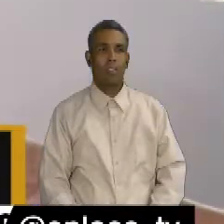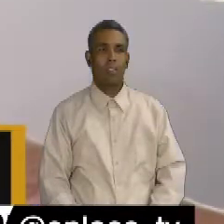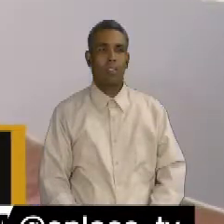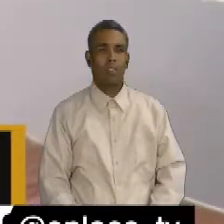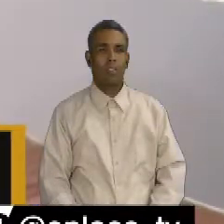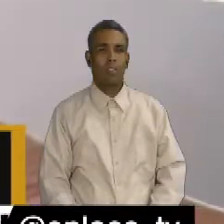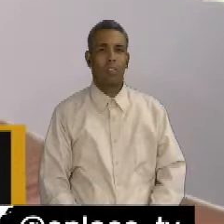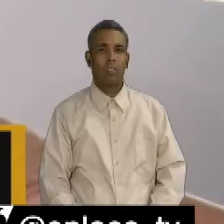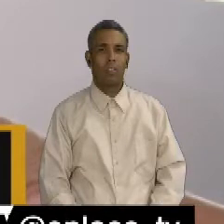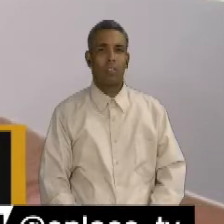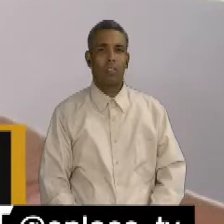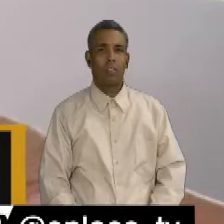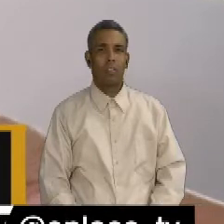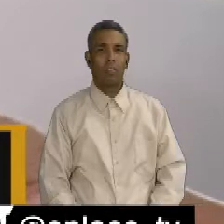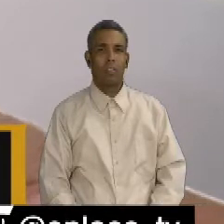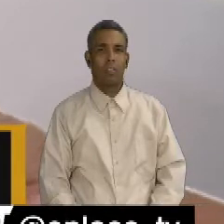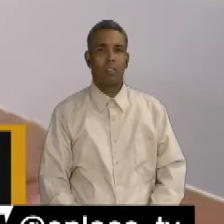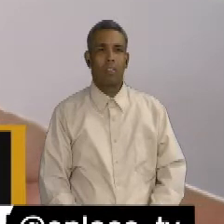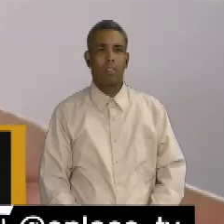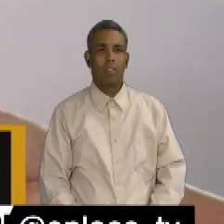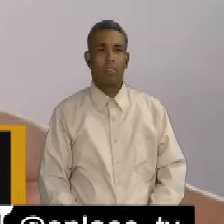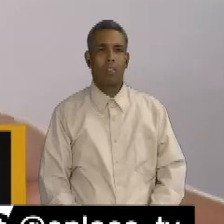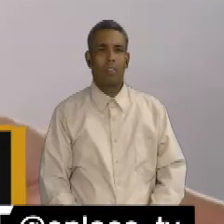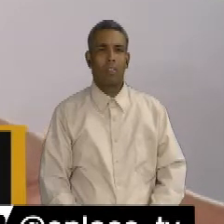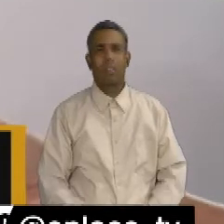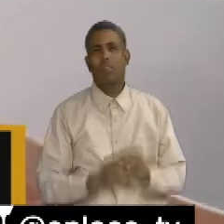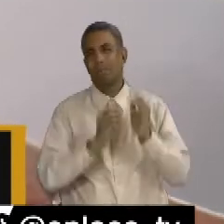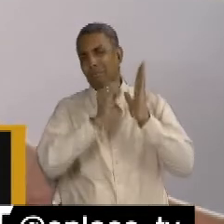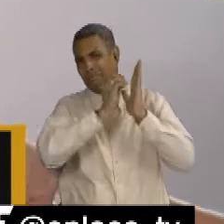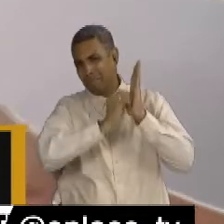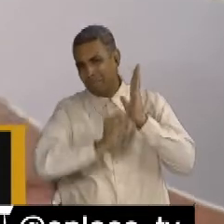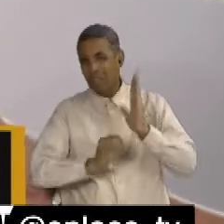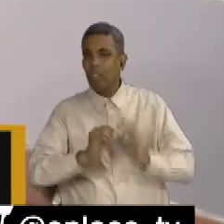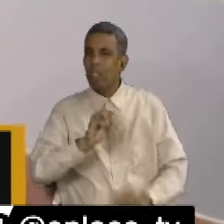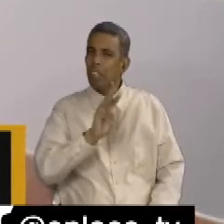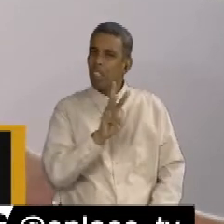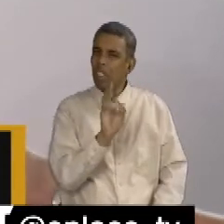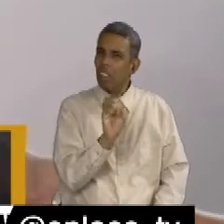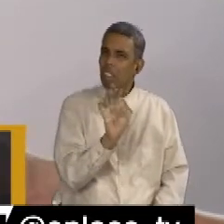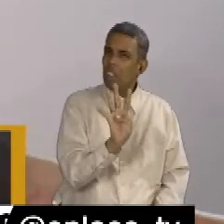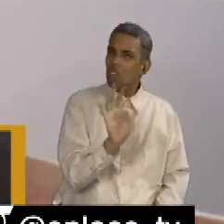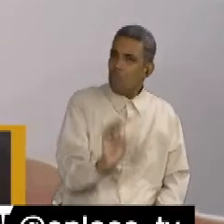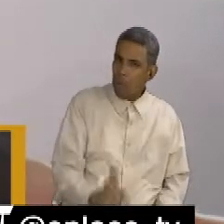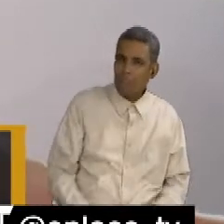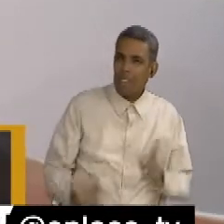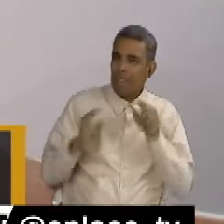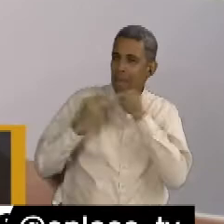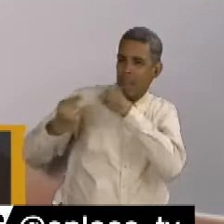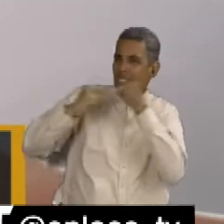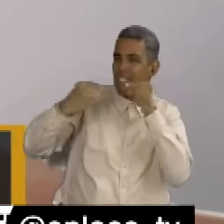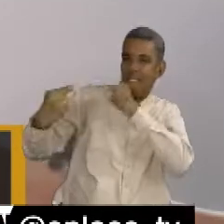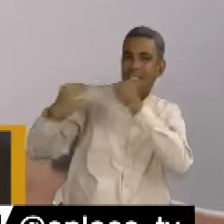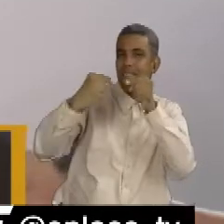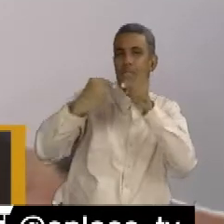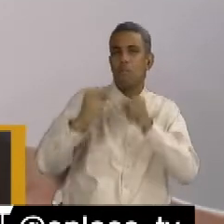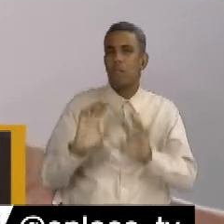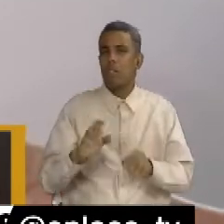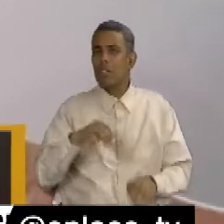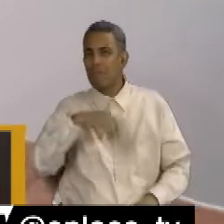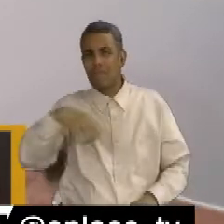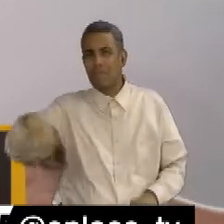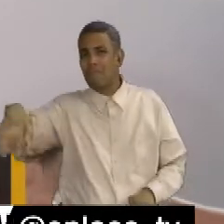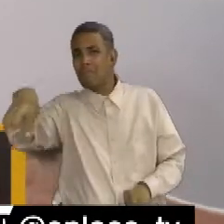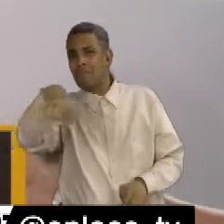Puede oscilar entre 30 a 40 riñas más o menos que se hayan presentado. ¿Y en algún punto especial de la ciudad o cuáles fueron? No,